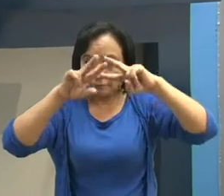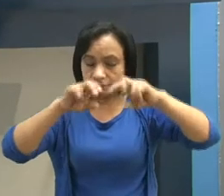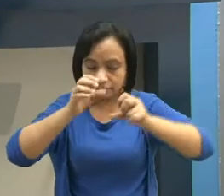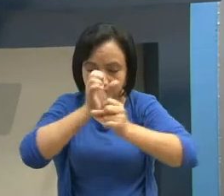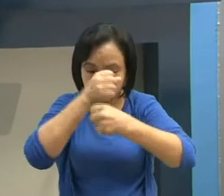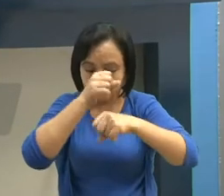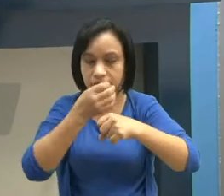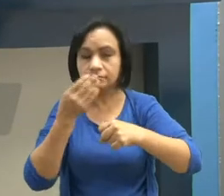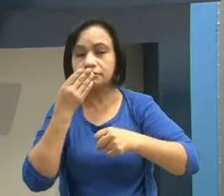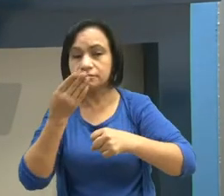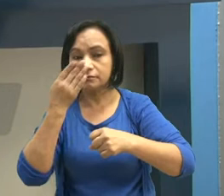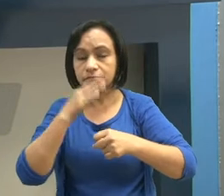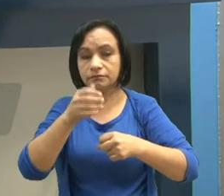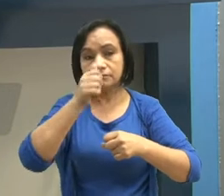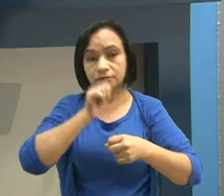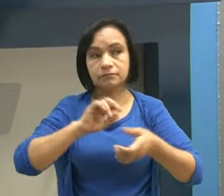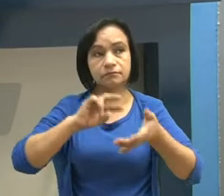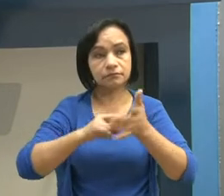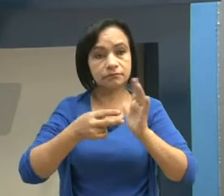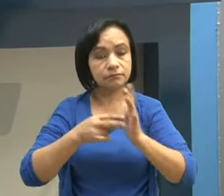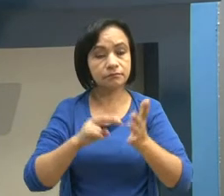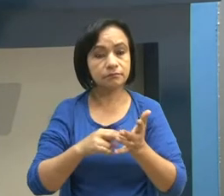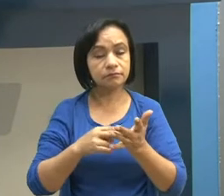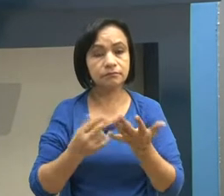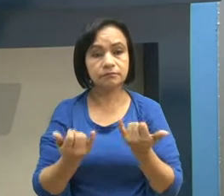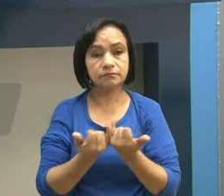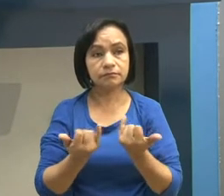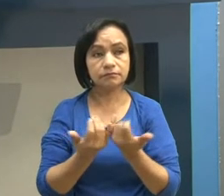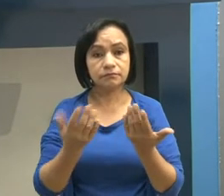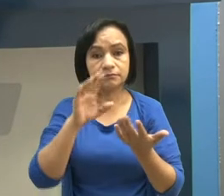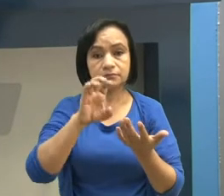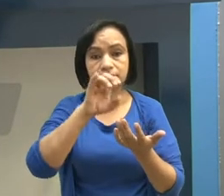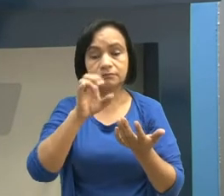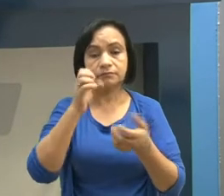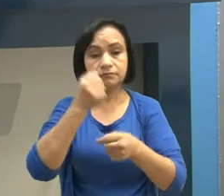nivel nacional, lo cual también indica que es un eje de